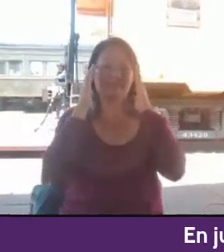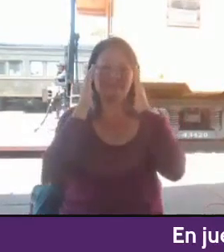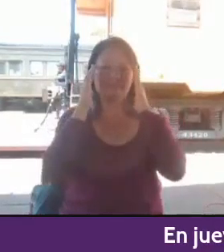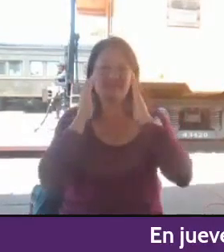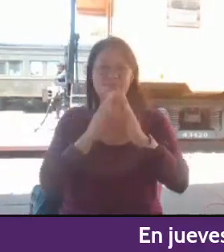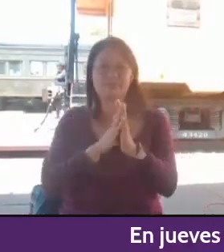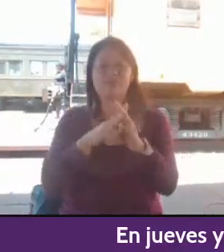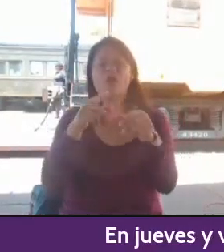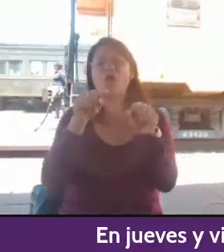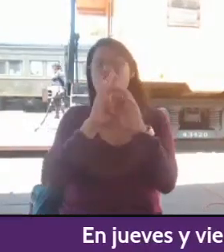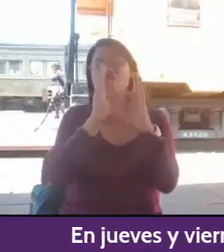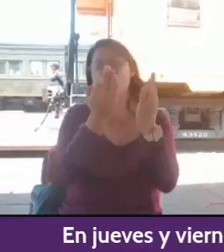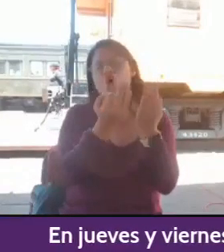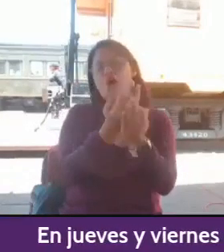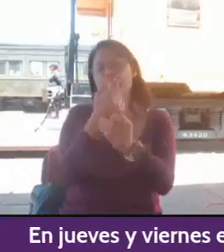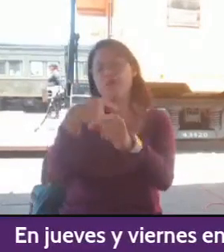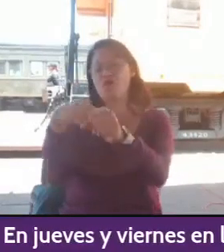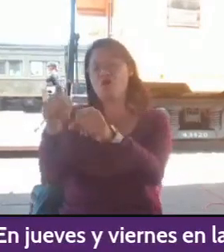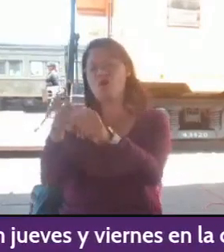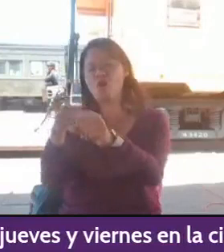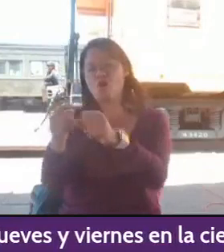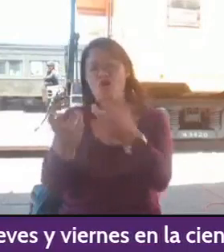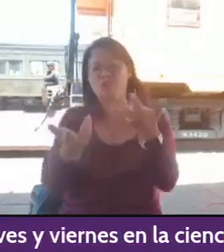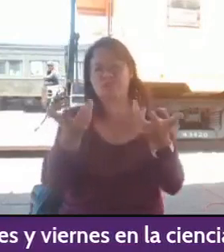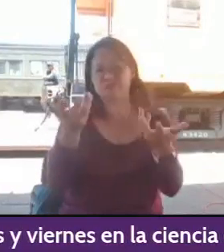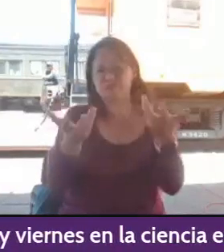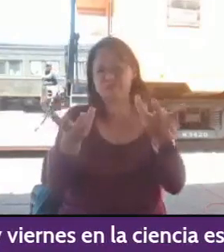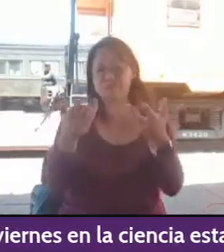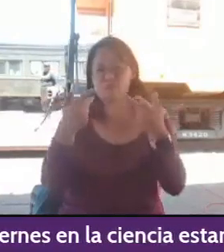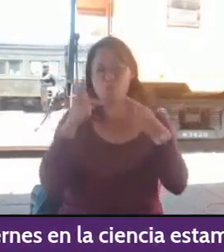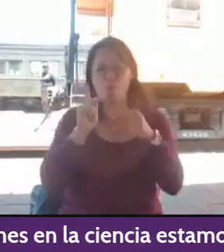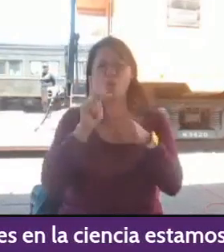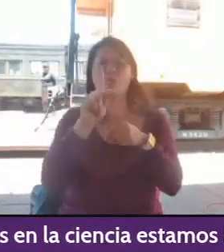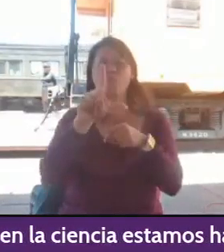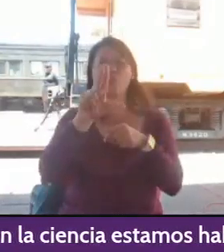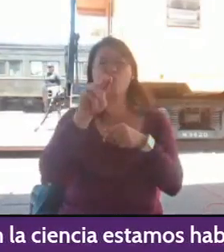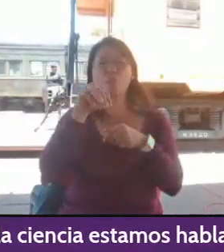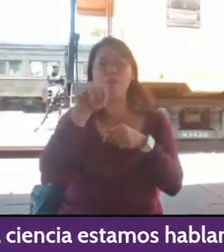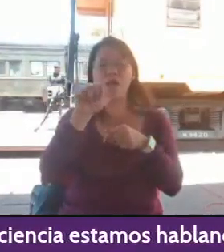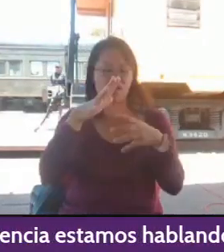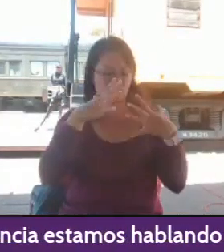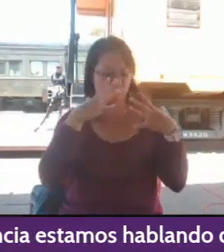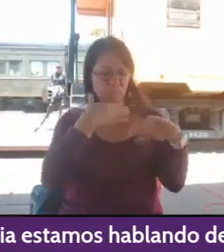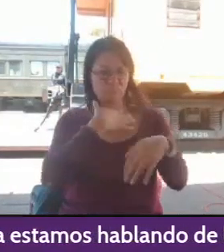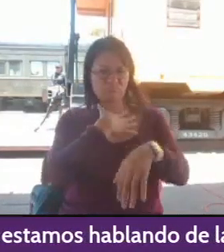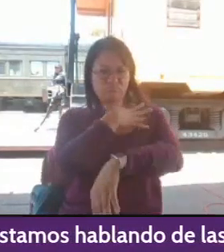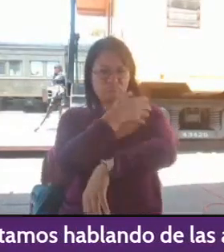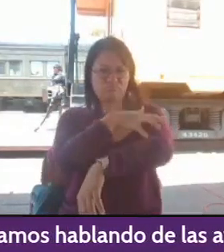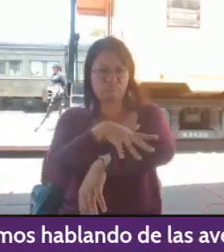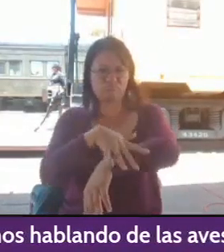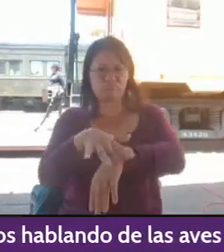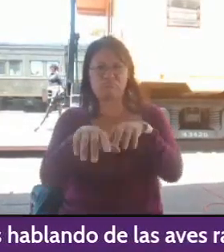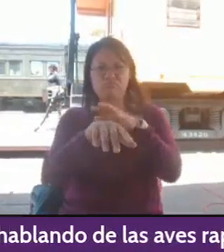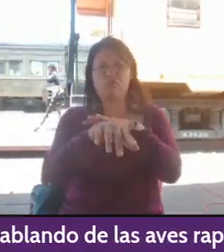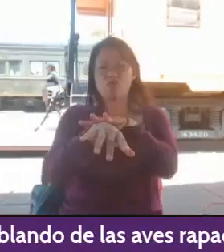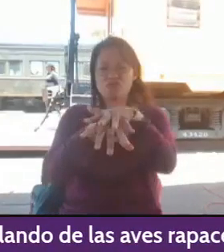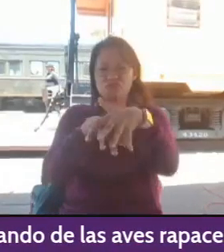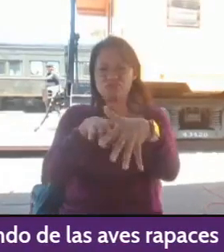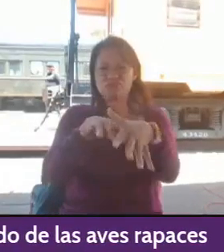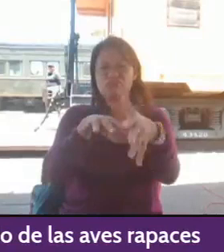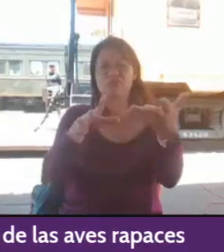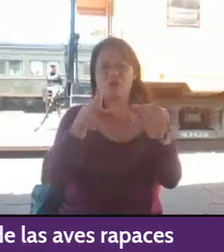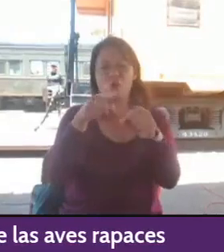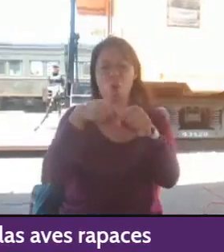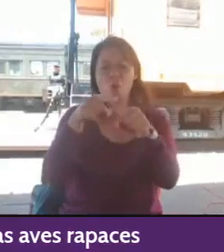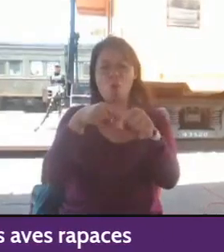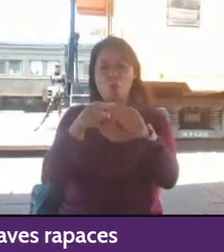color. Las variaciones de forma y color nos referimos al plumaje, cómo va a estar, cómo van a estar los colores y si van a presentar alguna variación